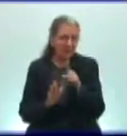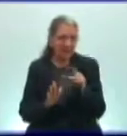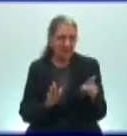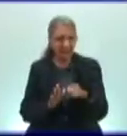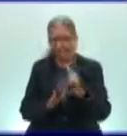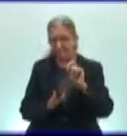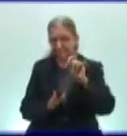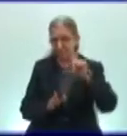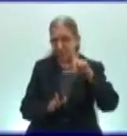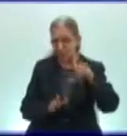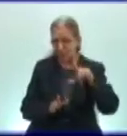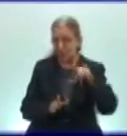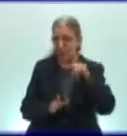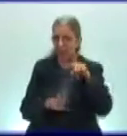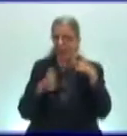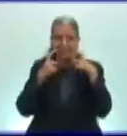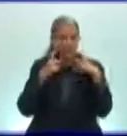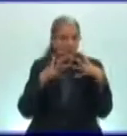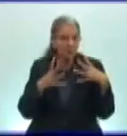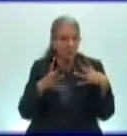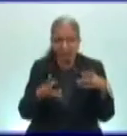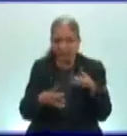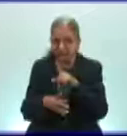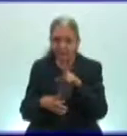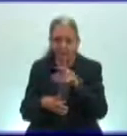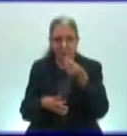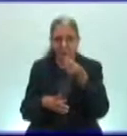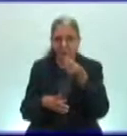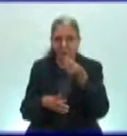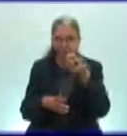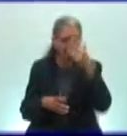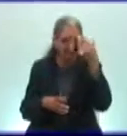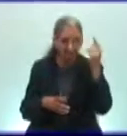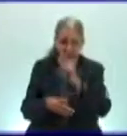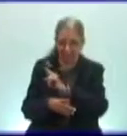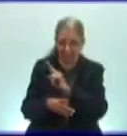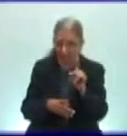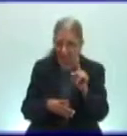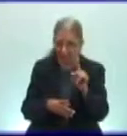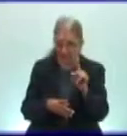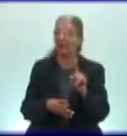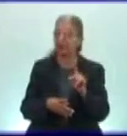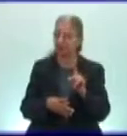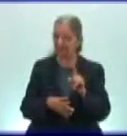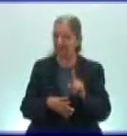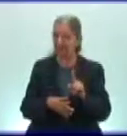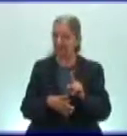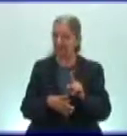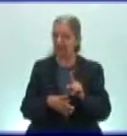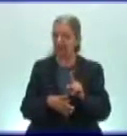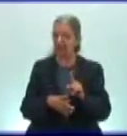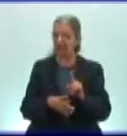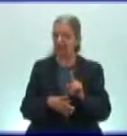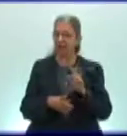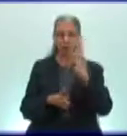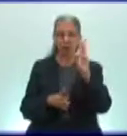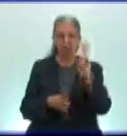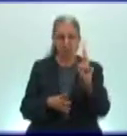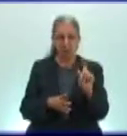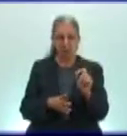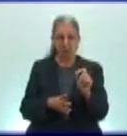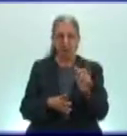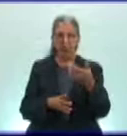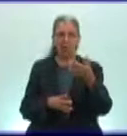mayúscula, concepto importantísimo que ustedes comenzaron a estudiar en la clase anterior. Es decir, que el número atómico está